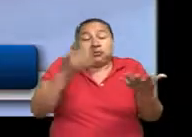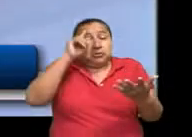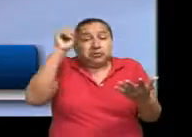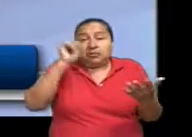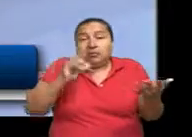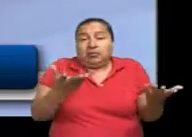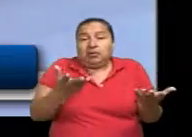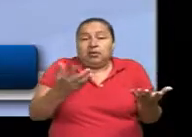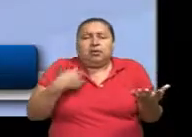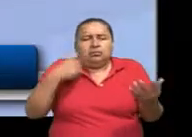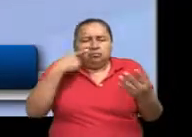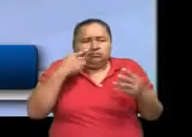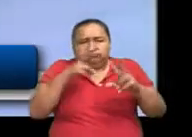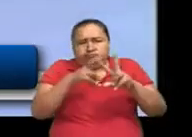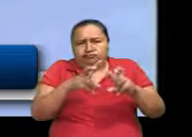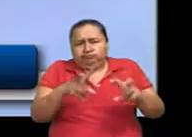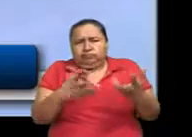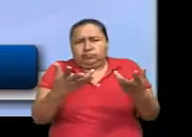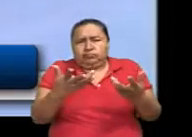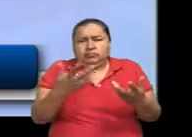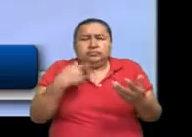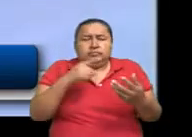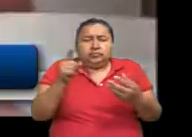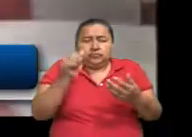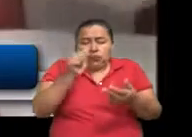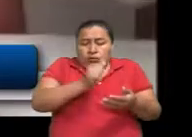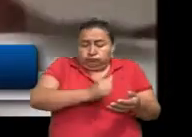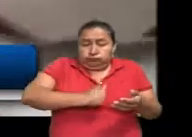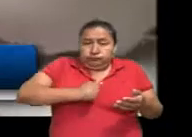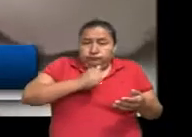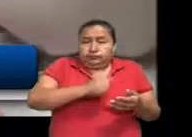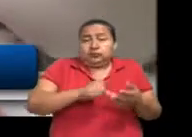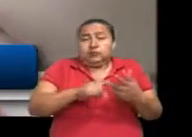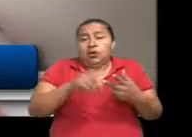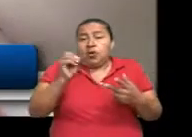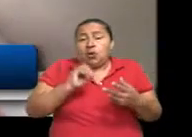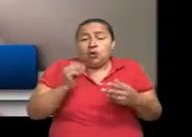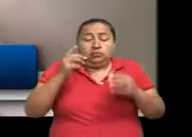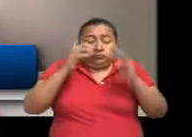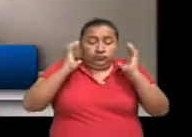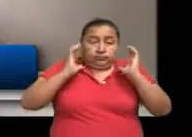al revisar, ya sea por ultrasonido o por una resonancia, y